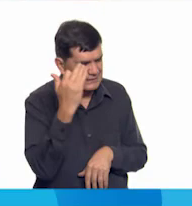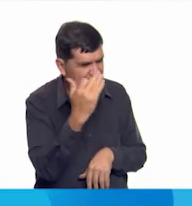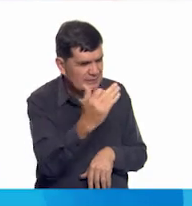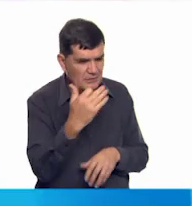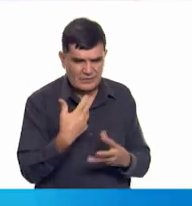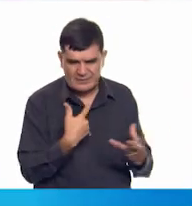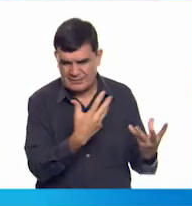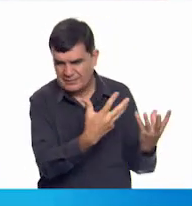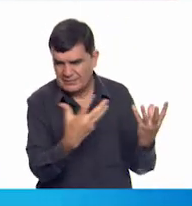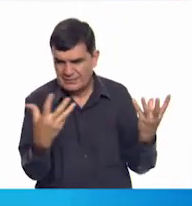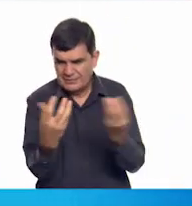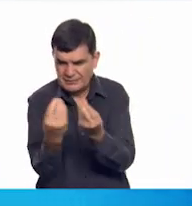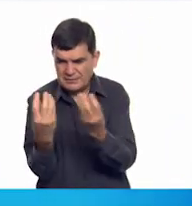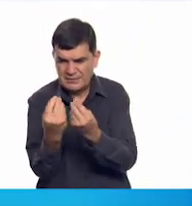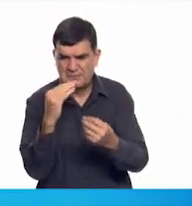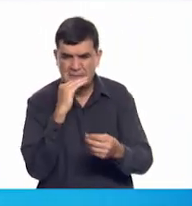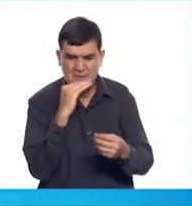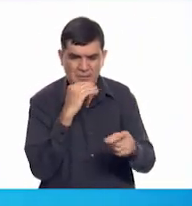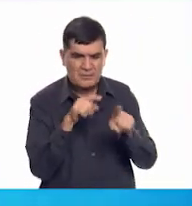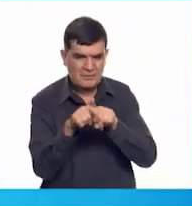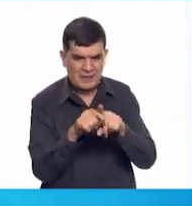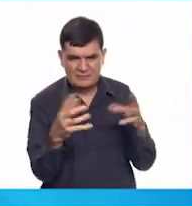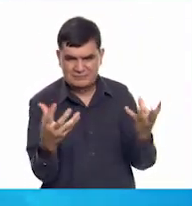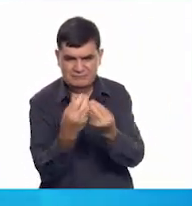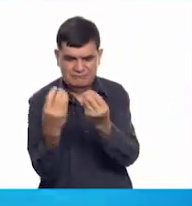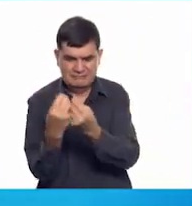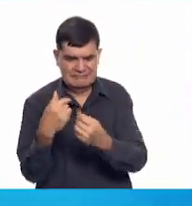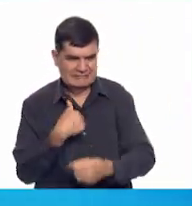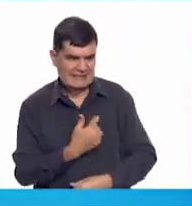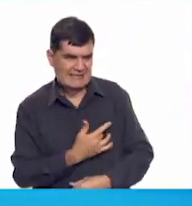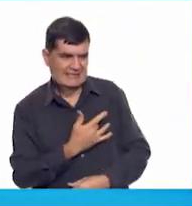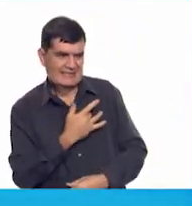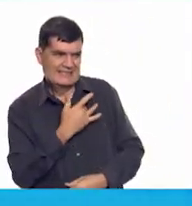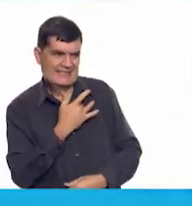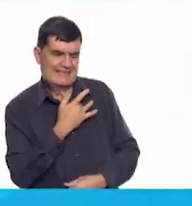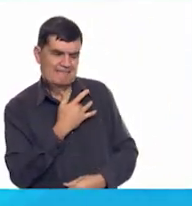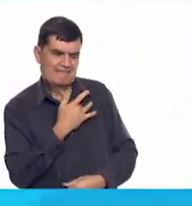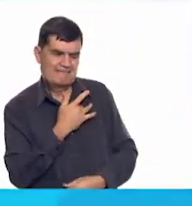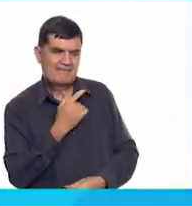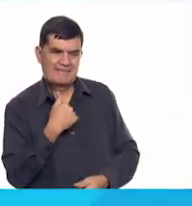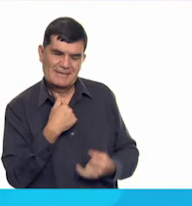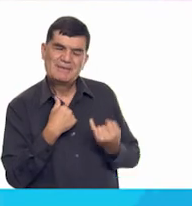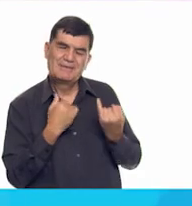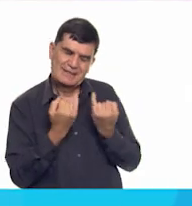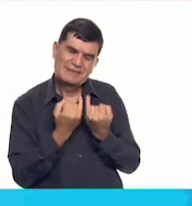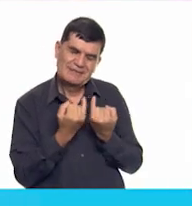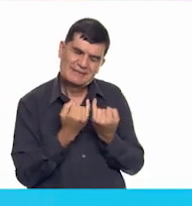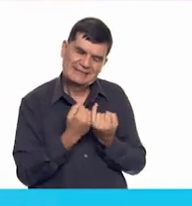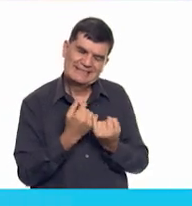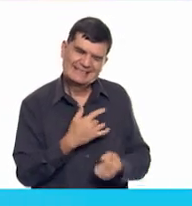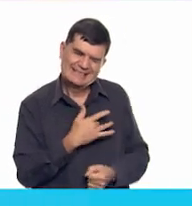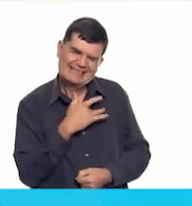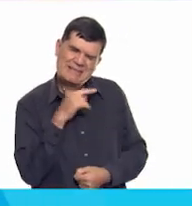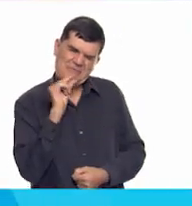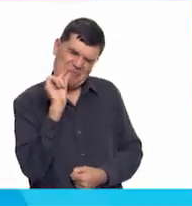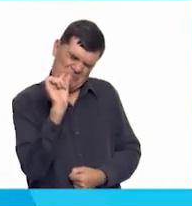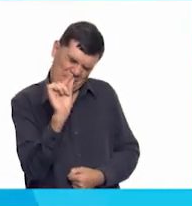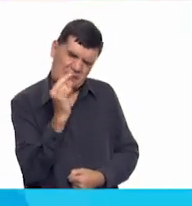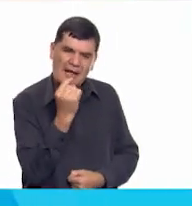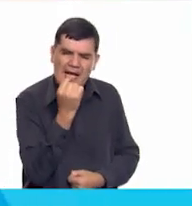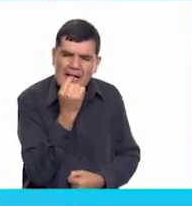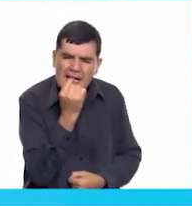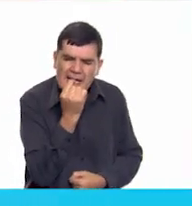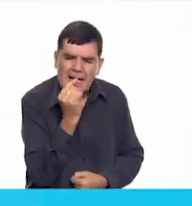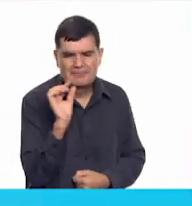con mi mamá o hermanito. Creo que también sentiría un poquito de